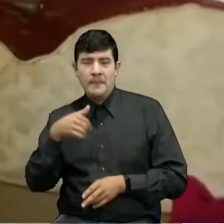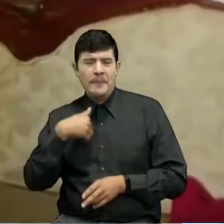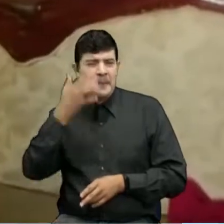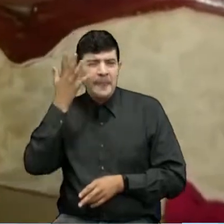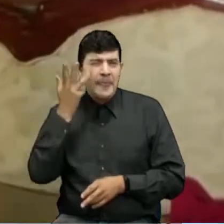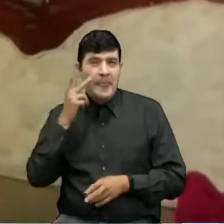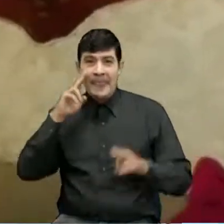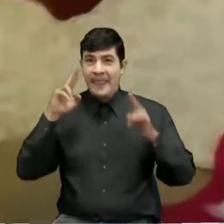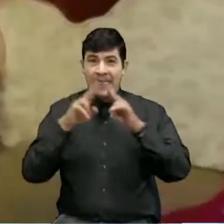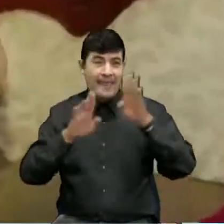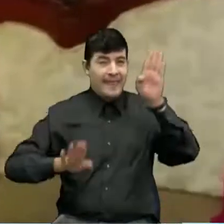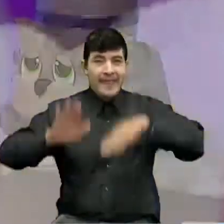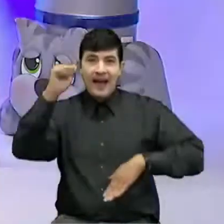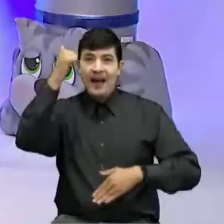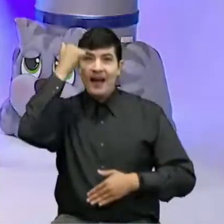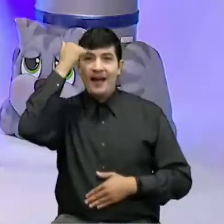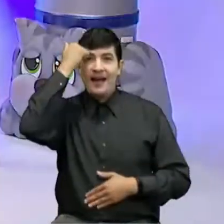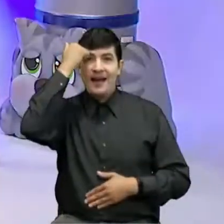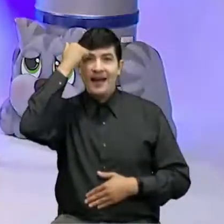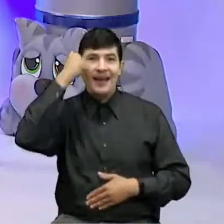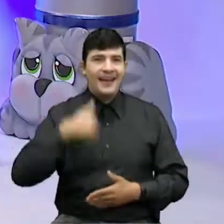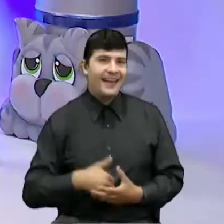Buenos días, me llamo Doña Italiana Angelita Grudego y todos los días veo